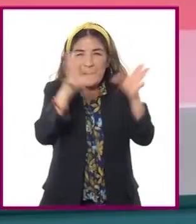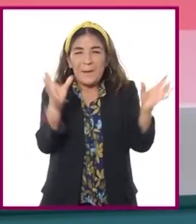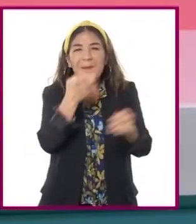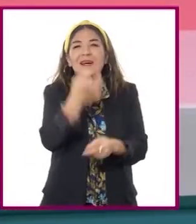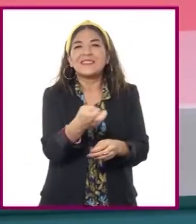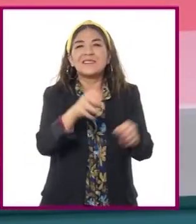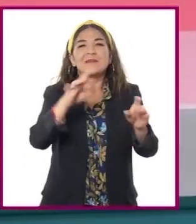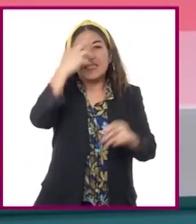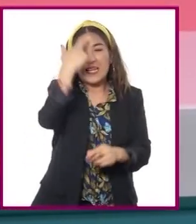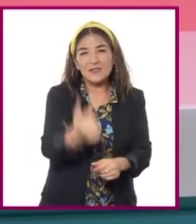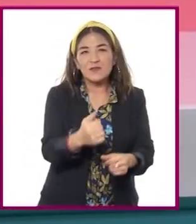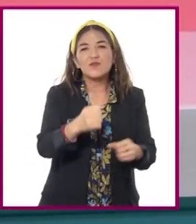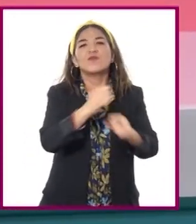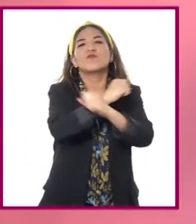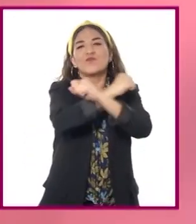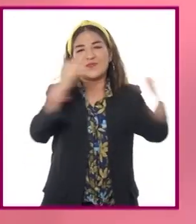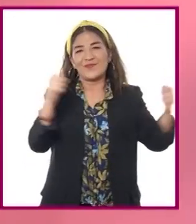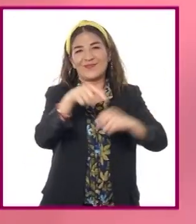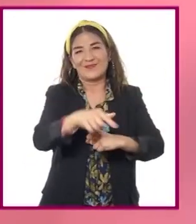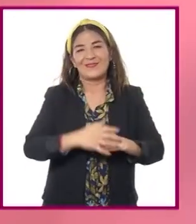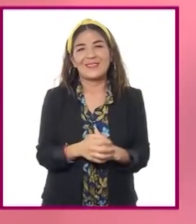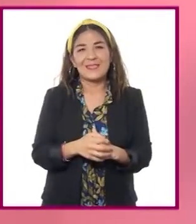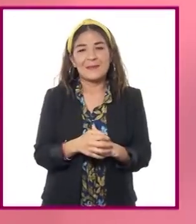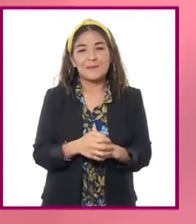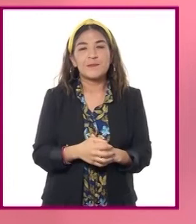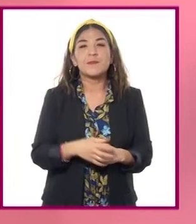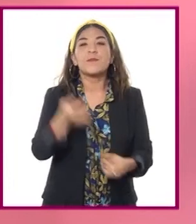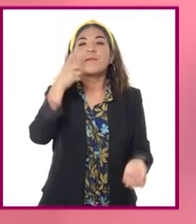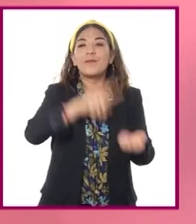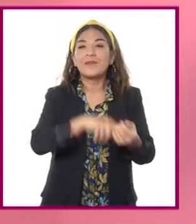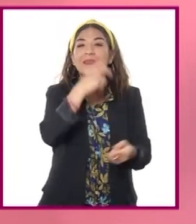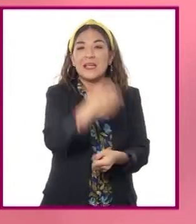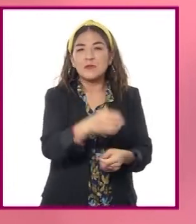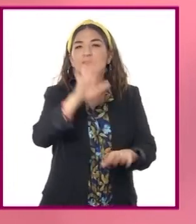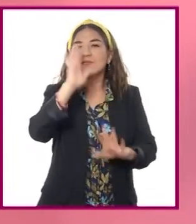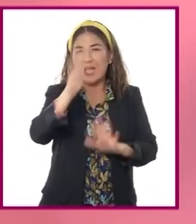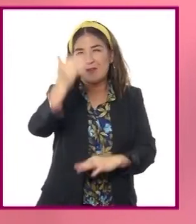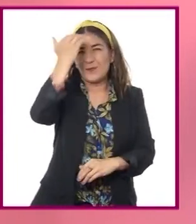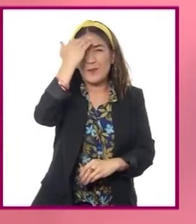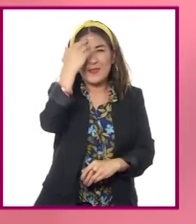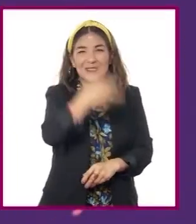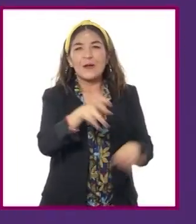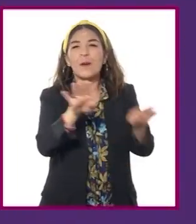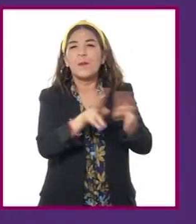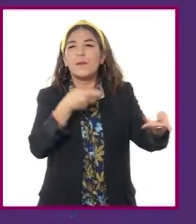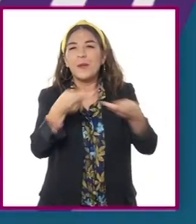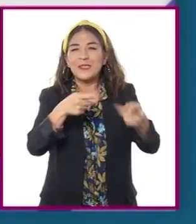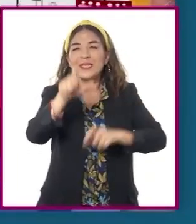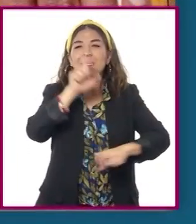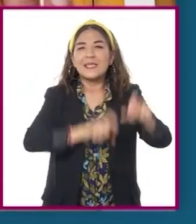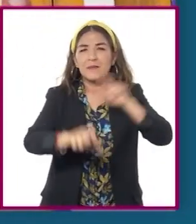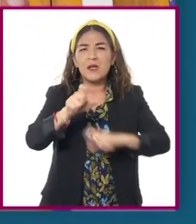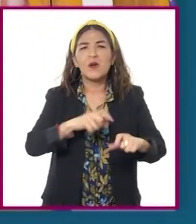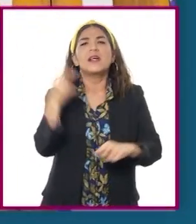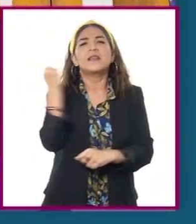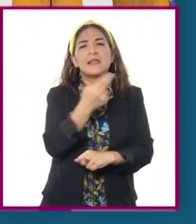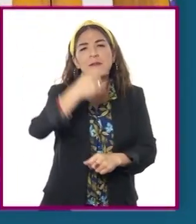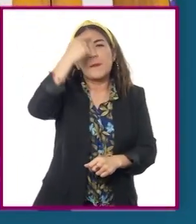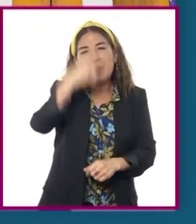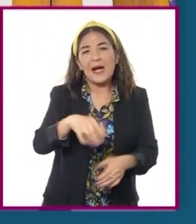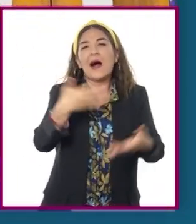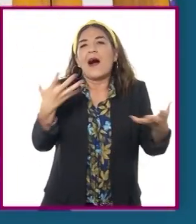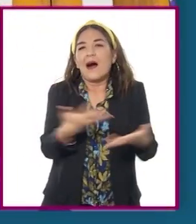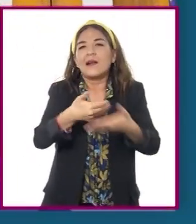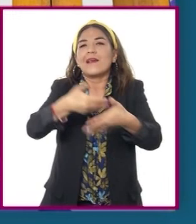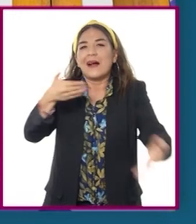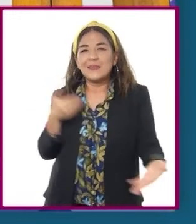detonante provocaron la tragedia. Con base en lo que ahora conocemos de este proceso químico, ¿qué se requiere para que